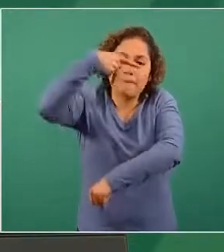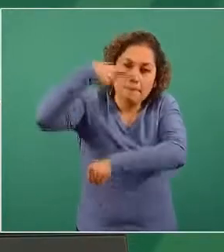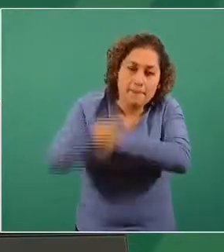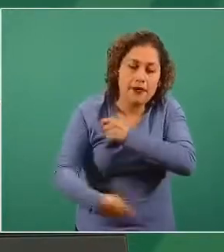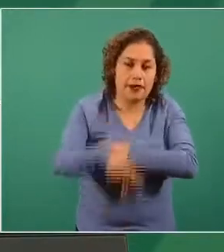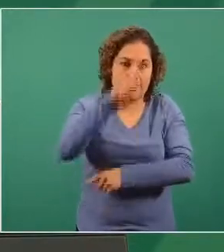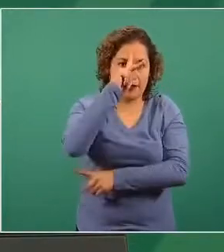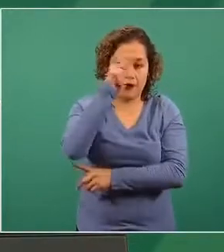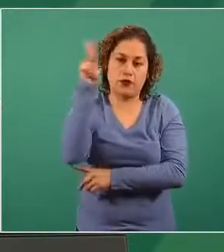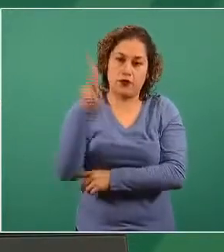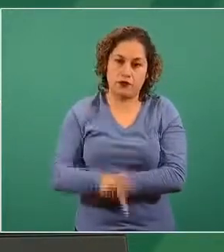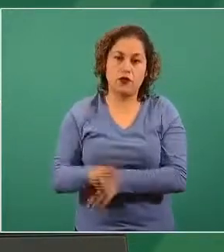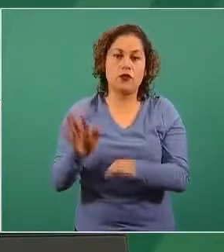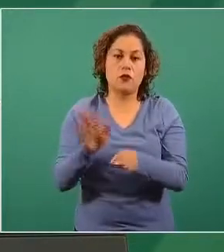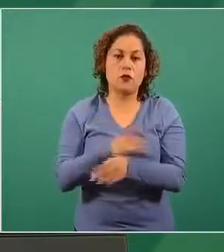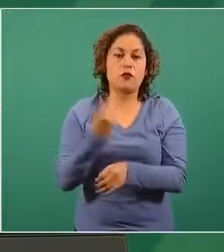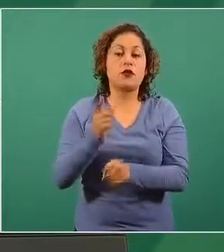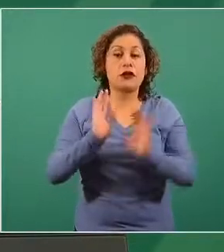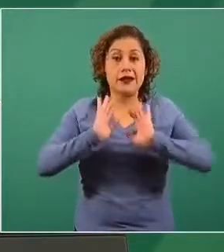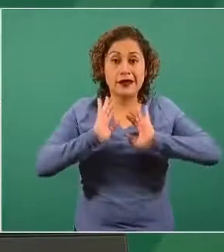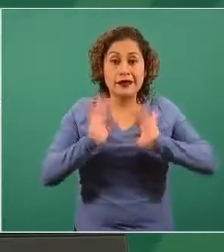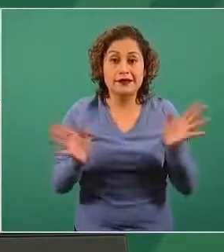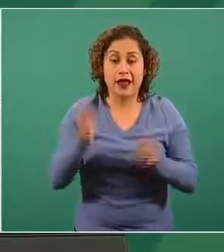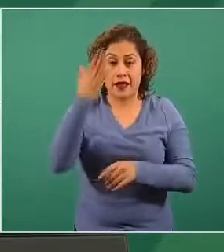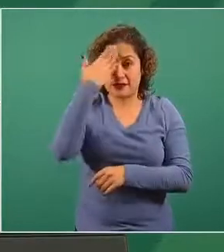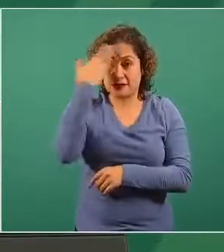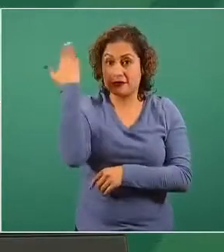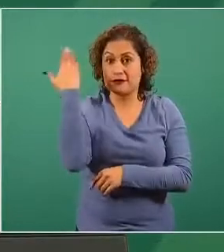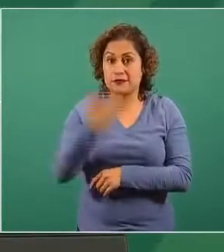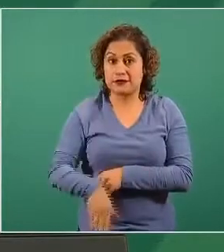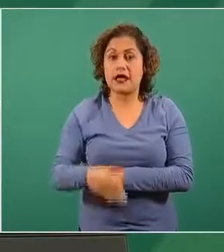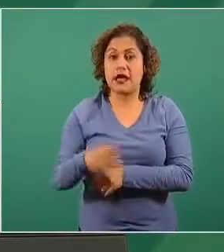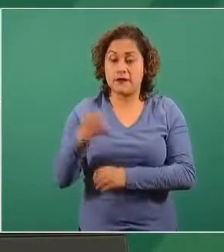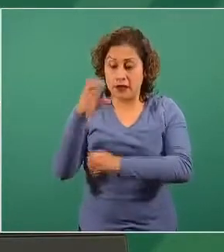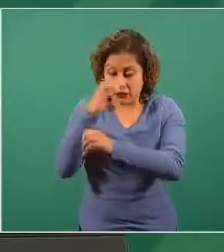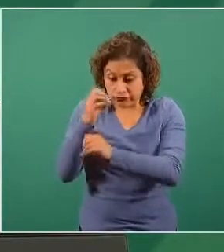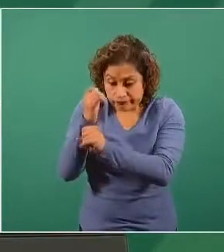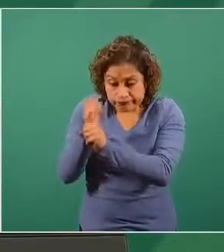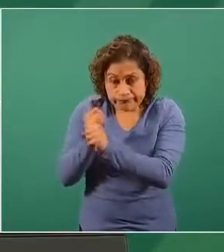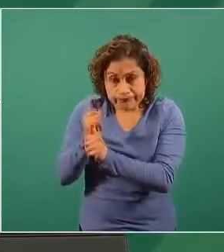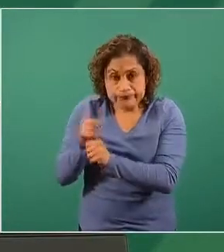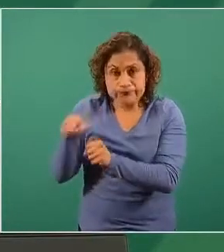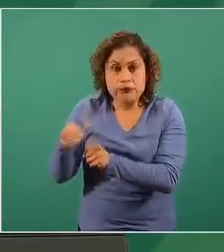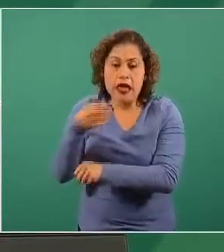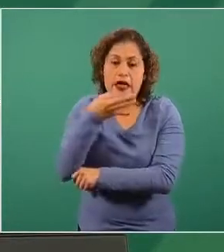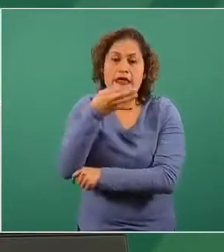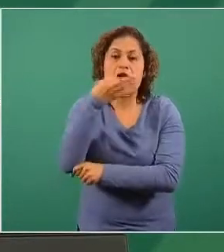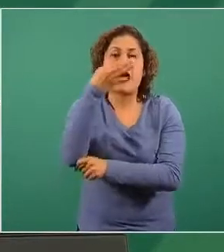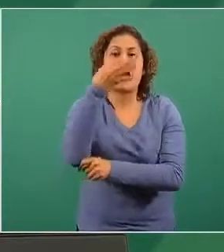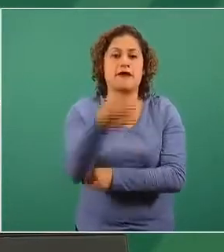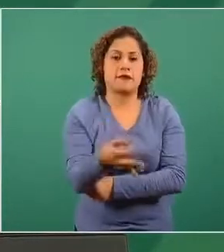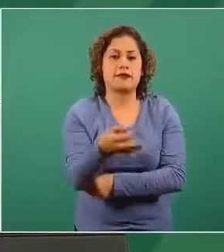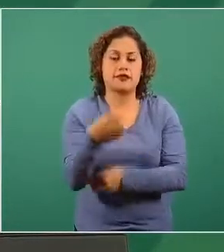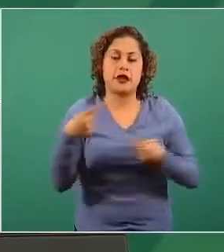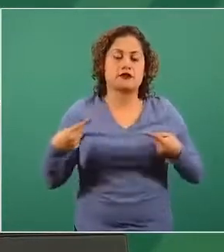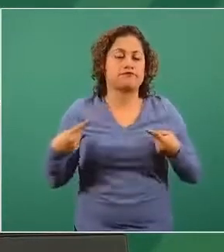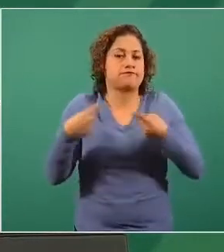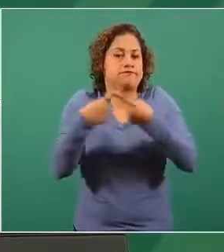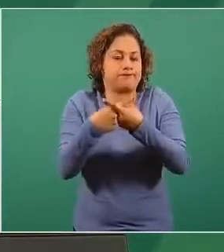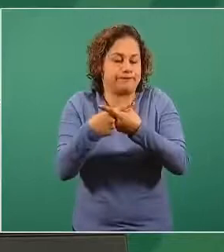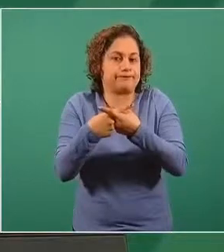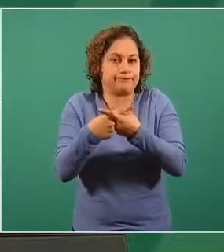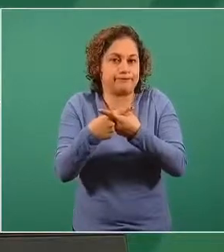la contraindicación con la que esta persona vive para no recibir una vacuna. En